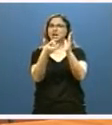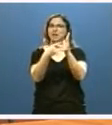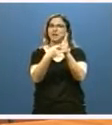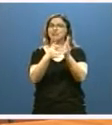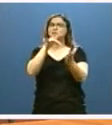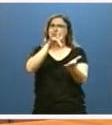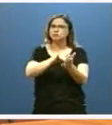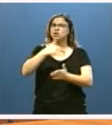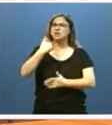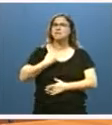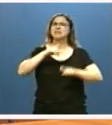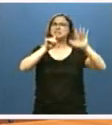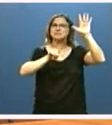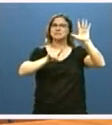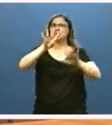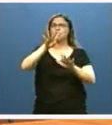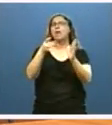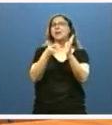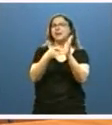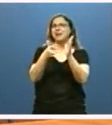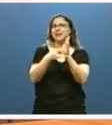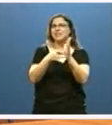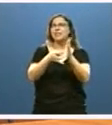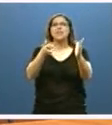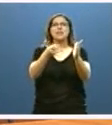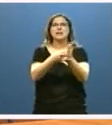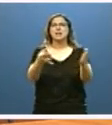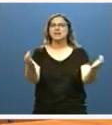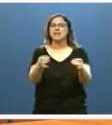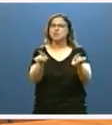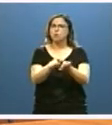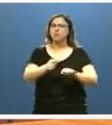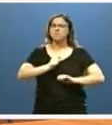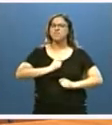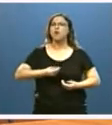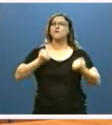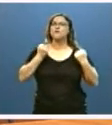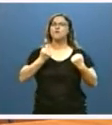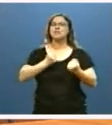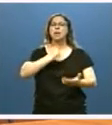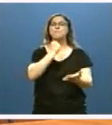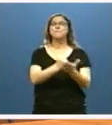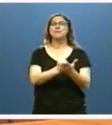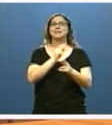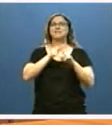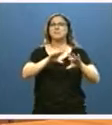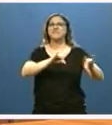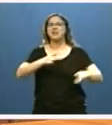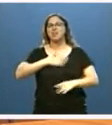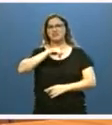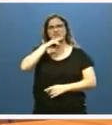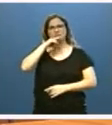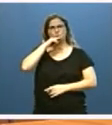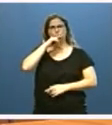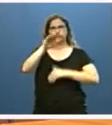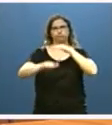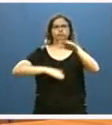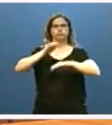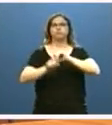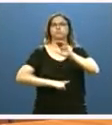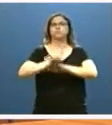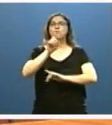64 calidad que es precisamente una de las fortalezas de la marca 'tierra de sabor' que ha dado un importante paso con el